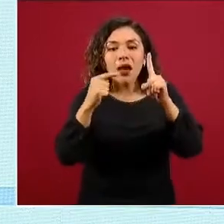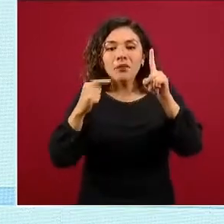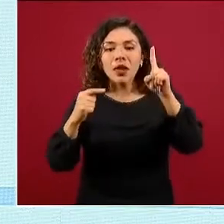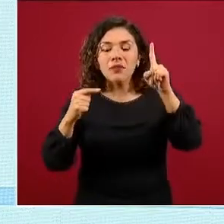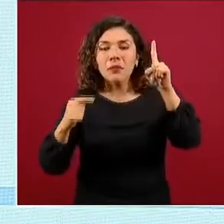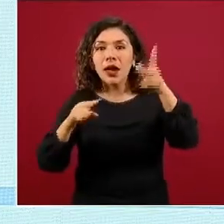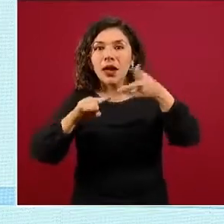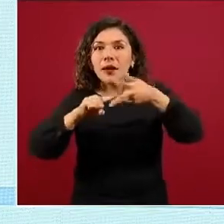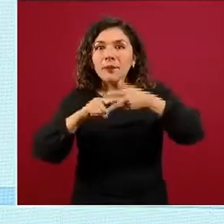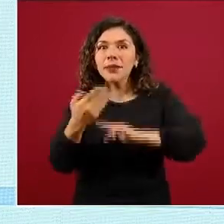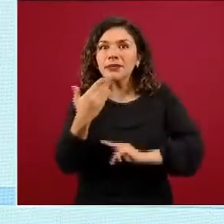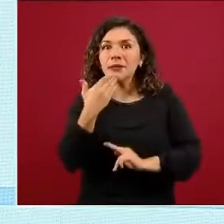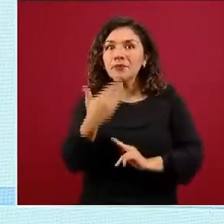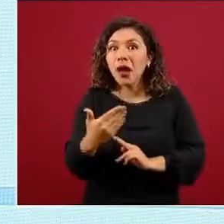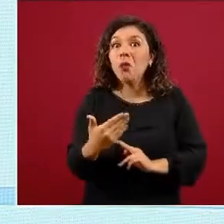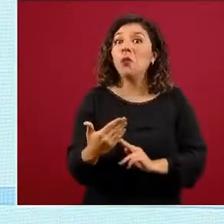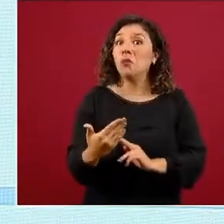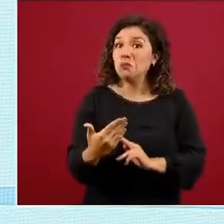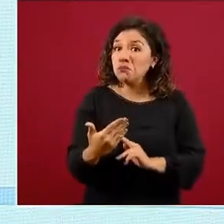disminución